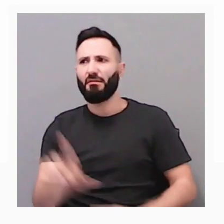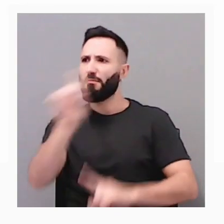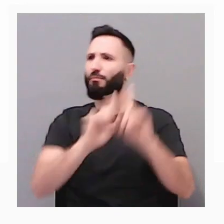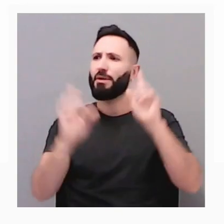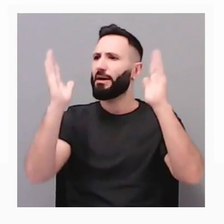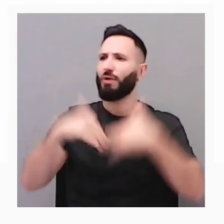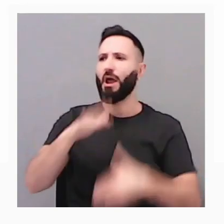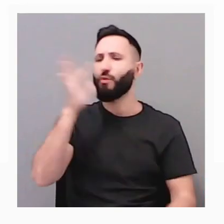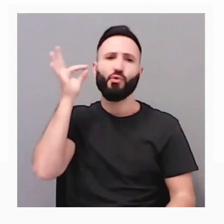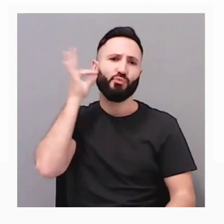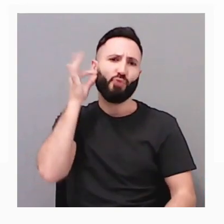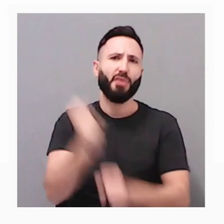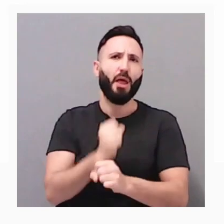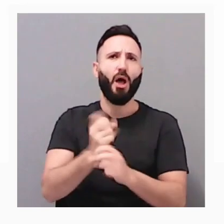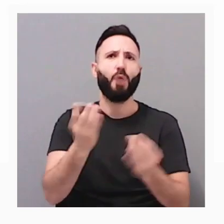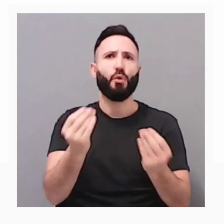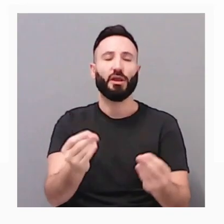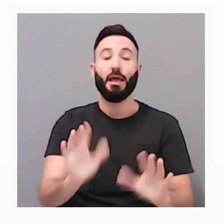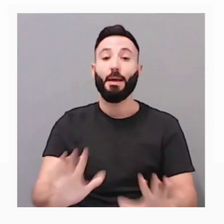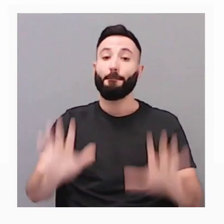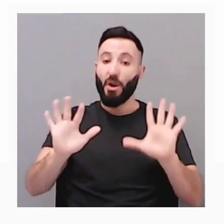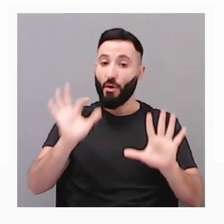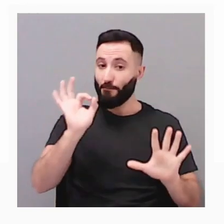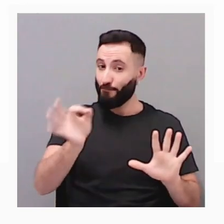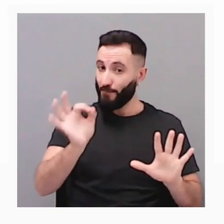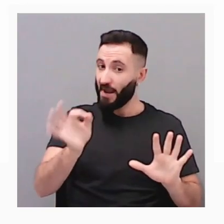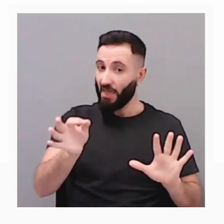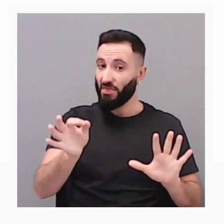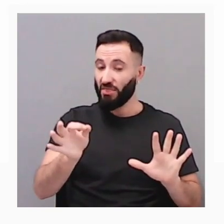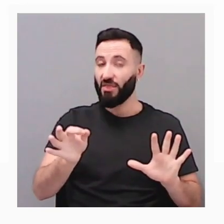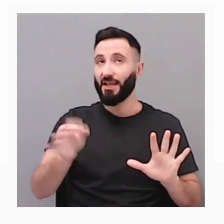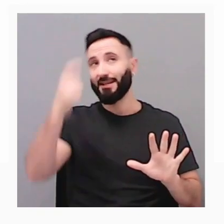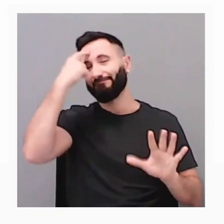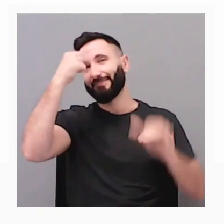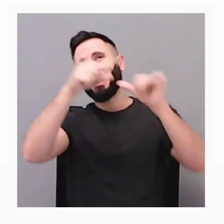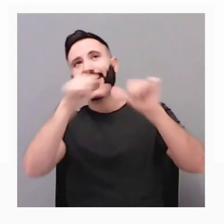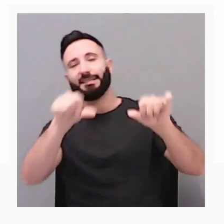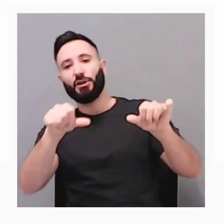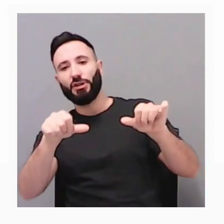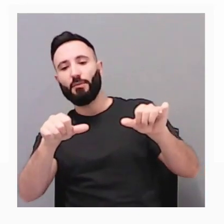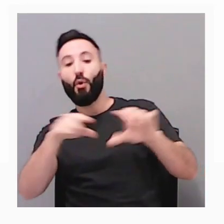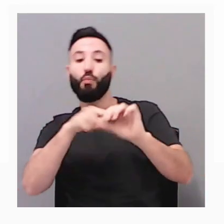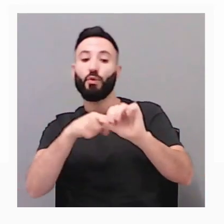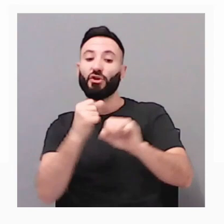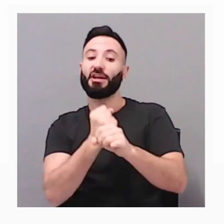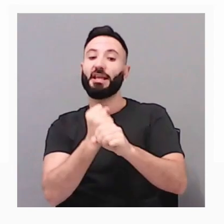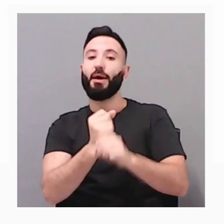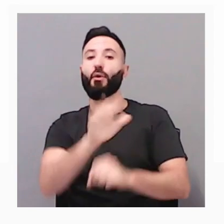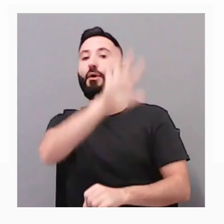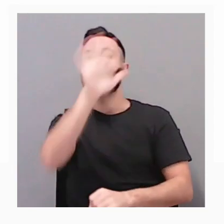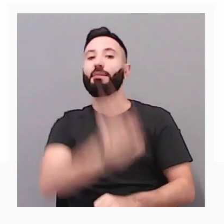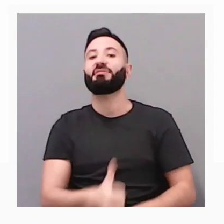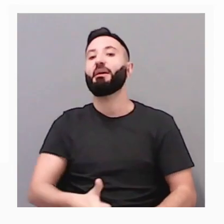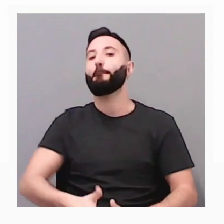muchas mujeres trabajando. Pero sí que es cierto que hay una serie de estereotipos de puestos de trabajo que parecen que están